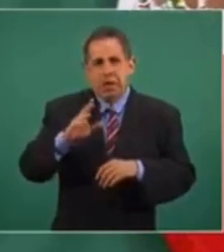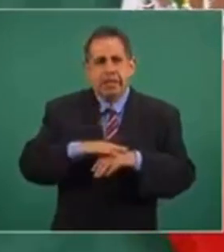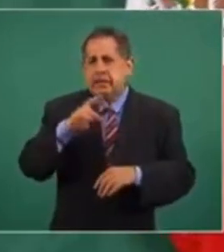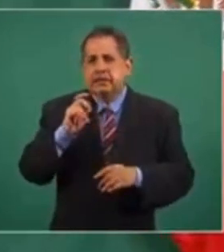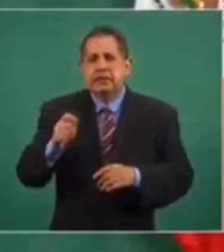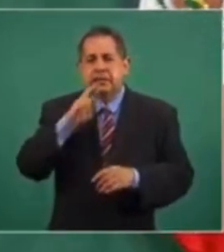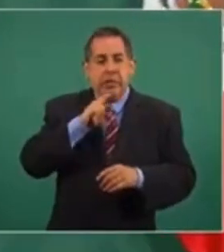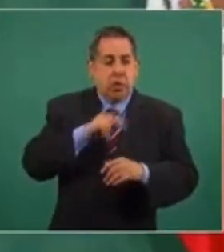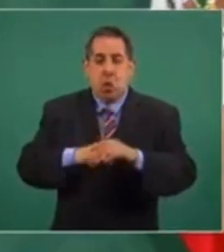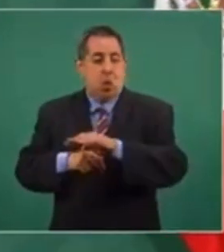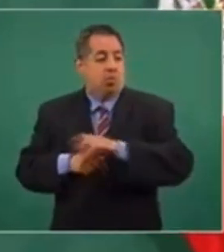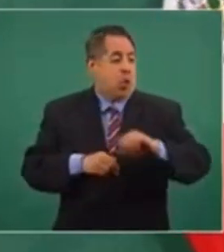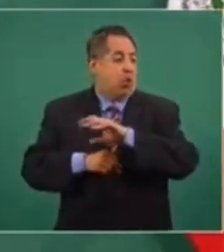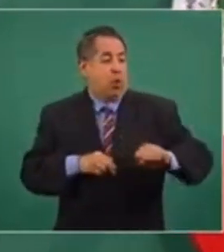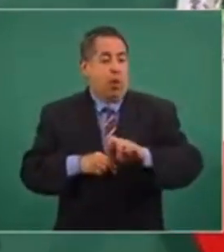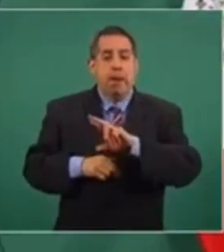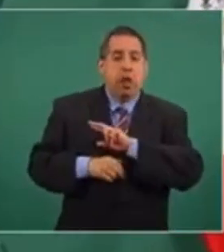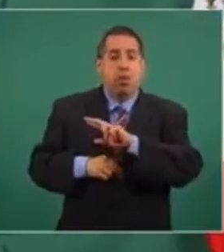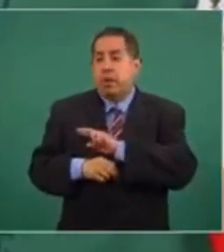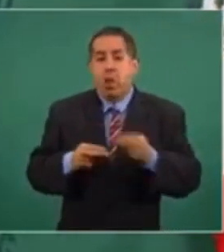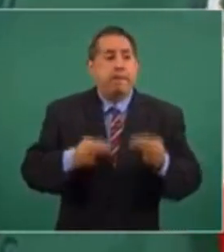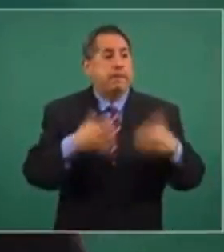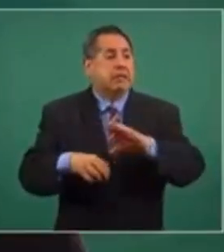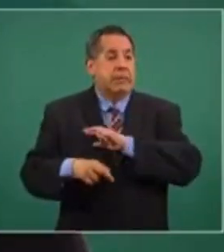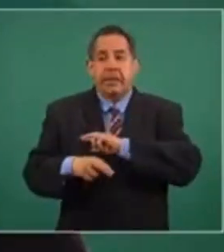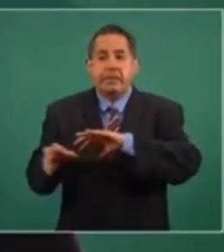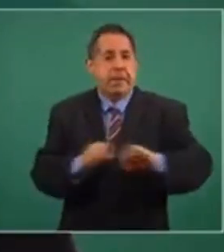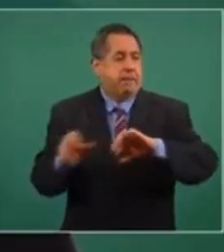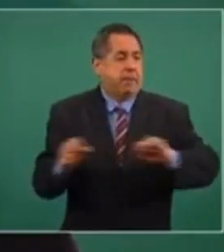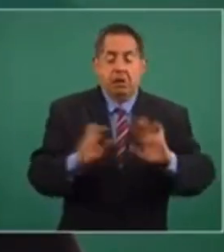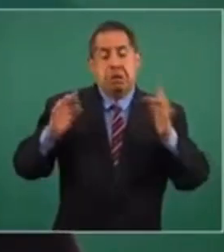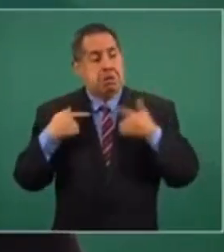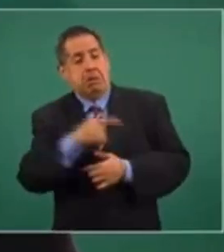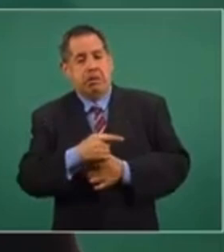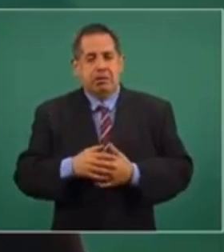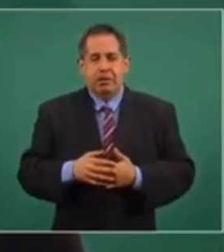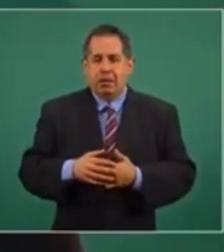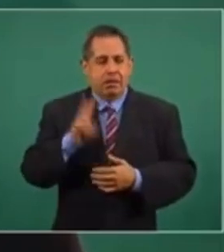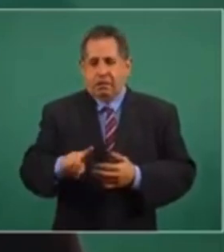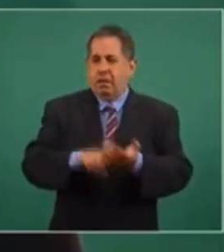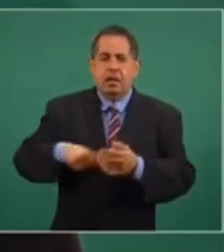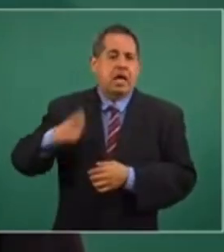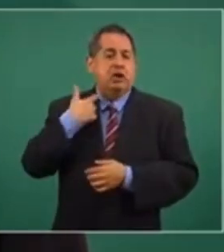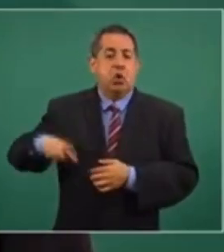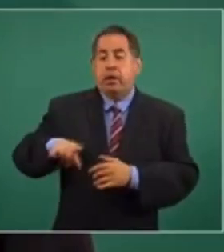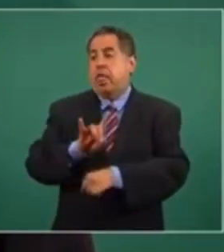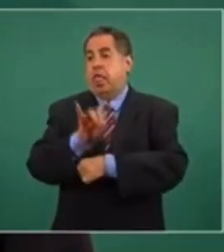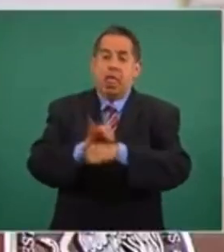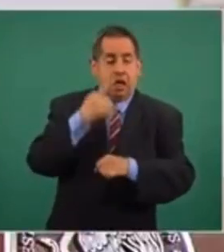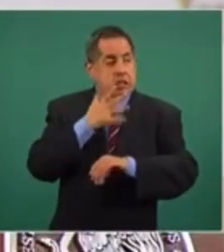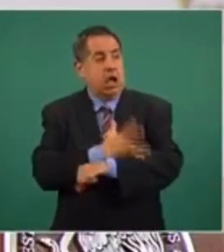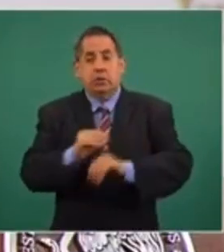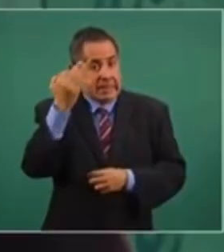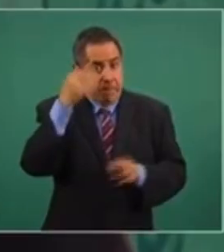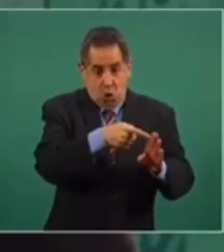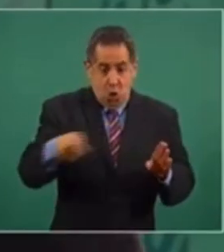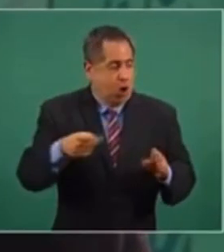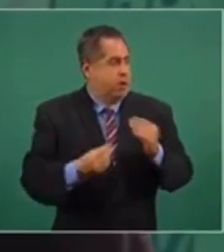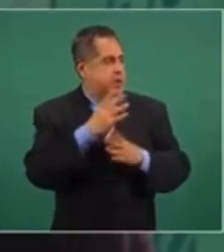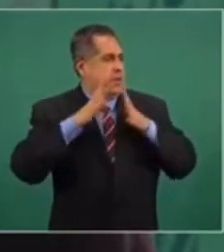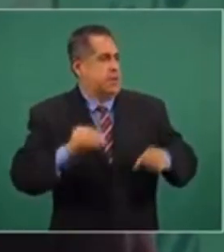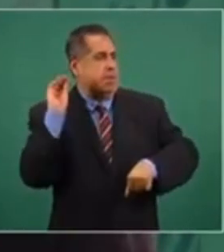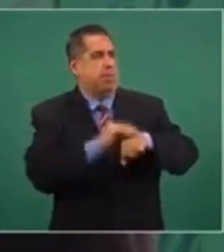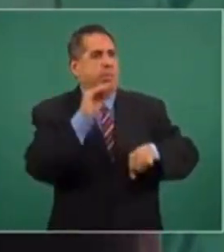rapidez la privatización de las empresas públicas y aparentar que había transparencia, que había honestidad.